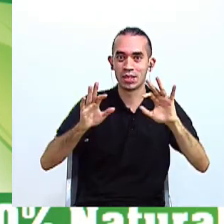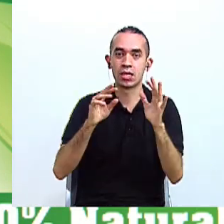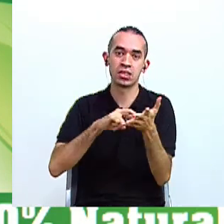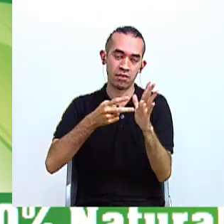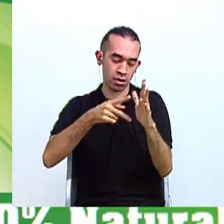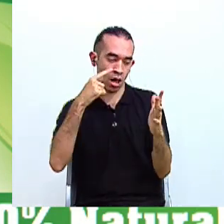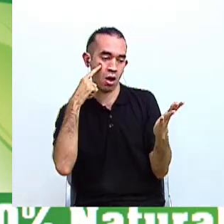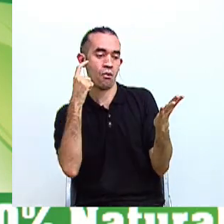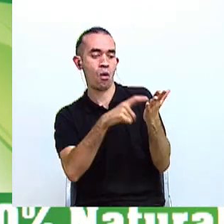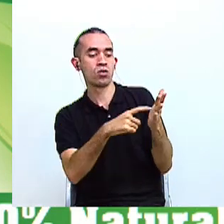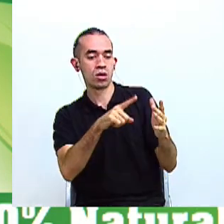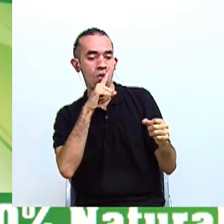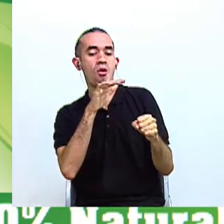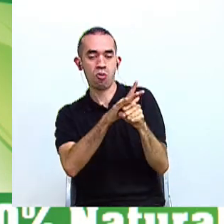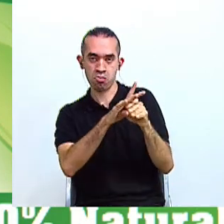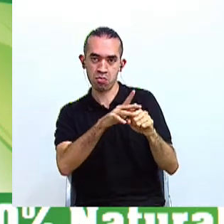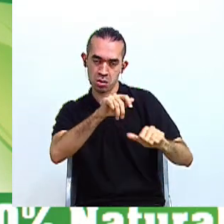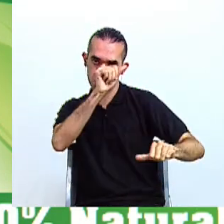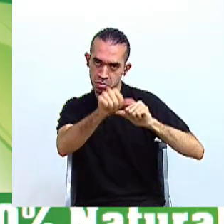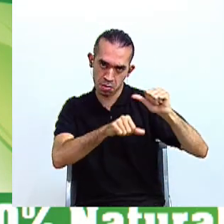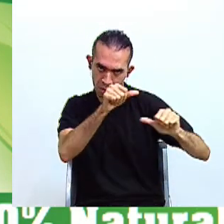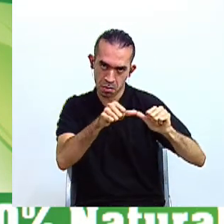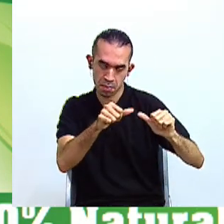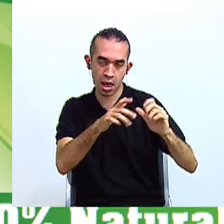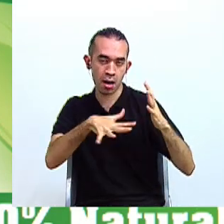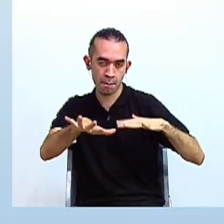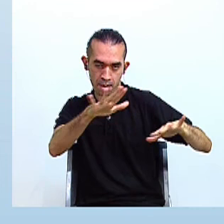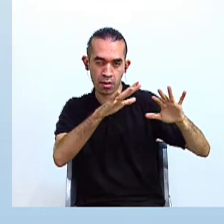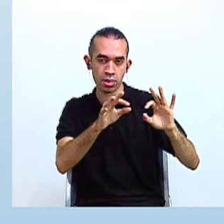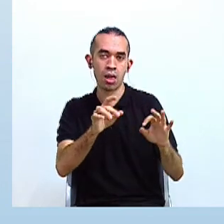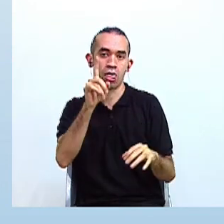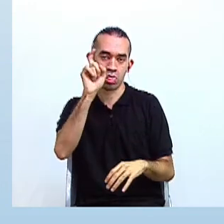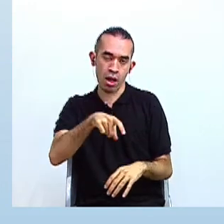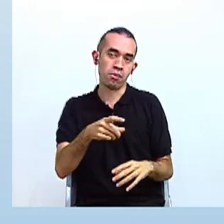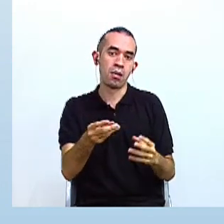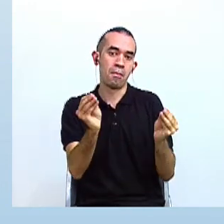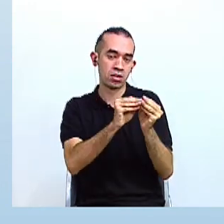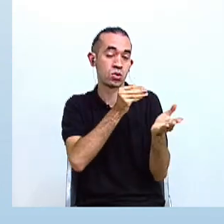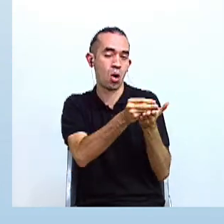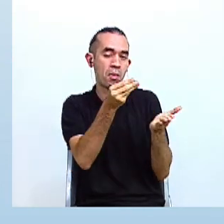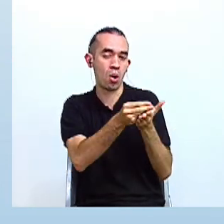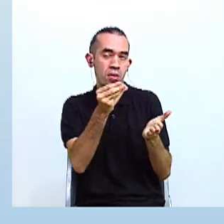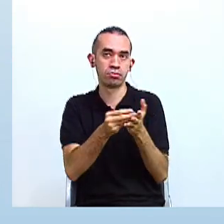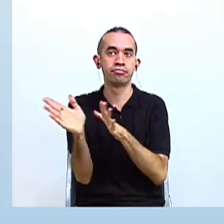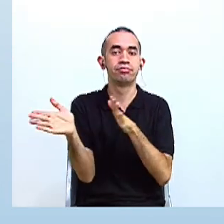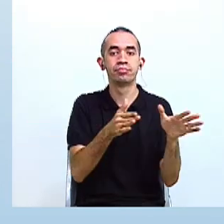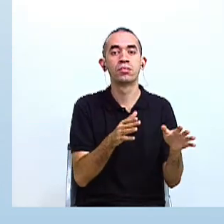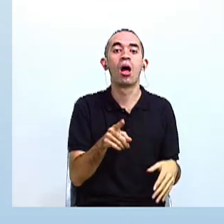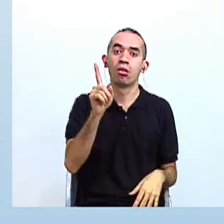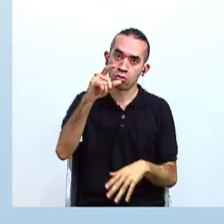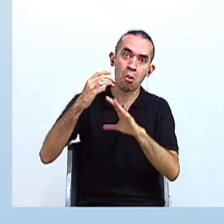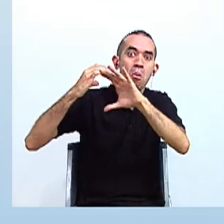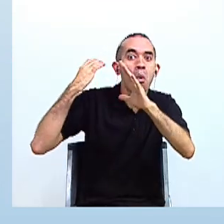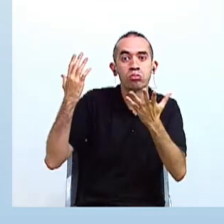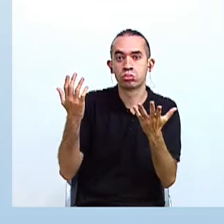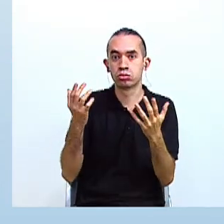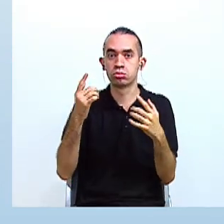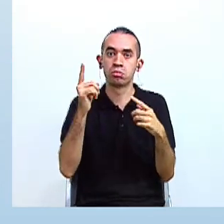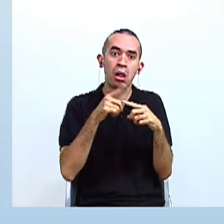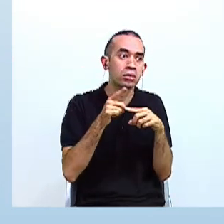conservación del ambiente y que merecen ser consumidos con mayor regularidad. Utilicemos el transporte público cuando se